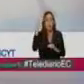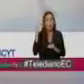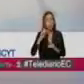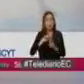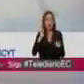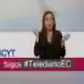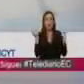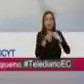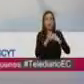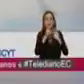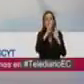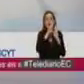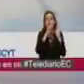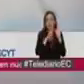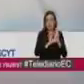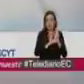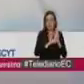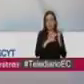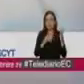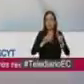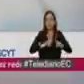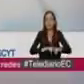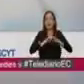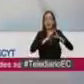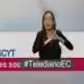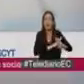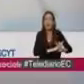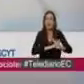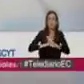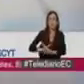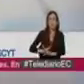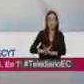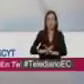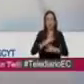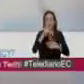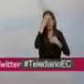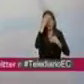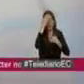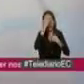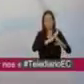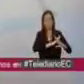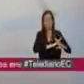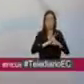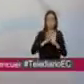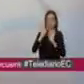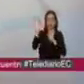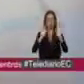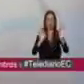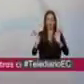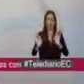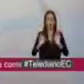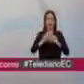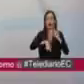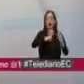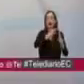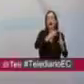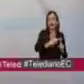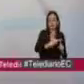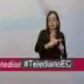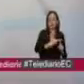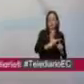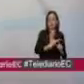medidas para evitar el contagio y para evitar la propagación del virus mientras regresamos a la productividad